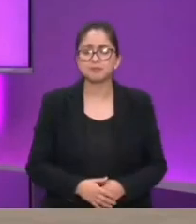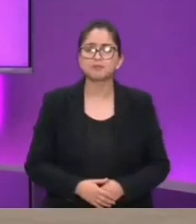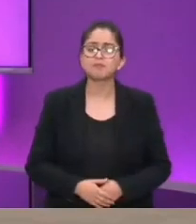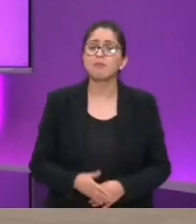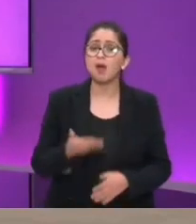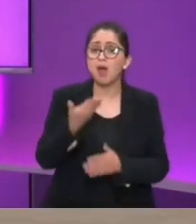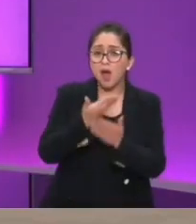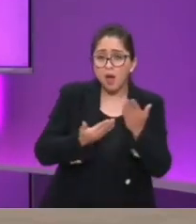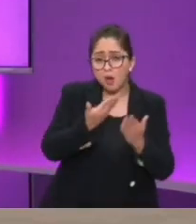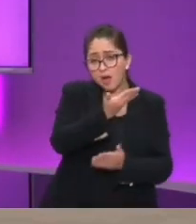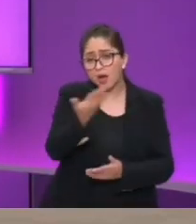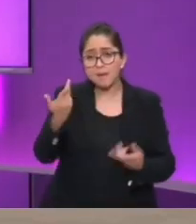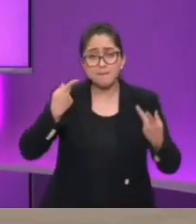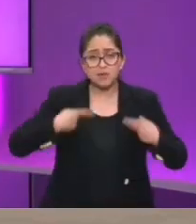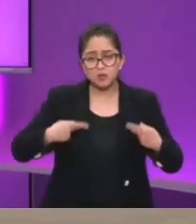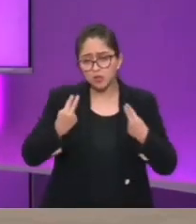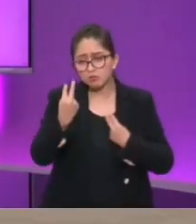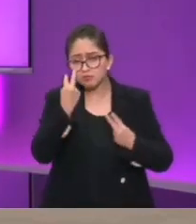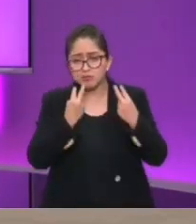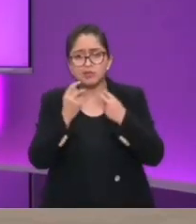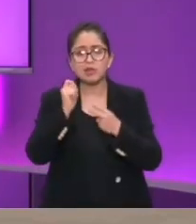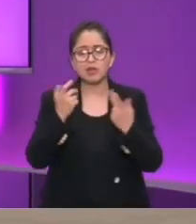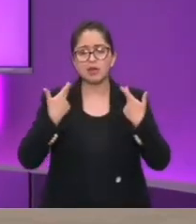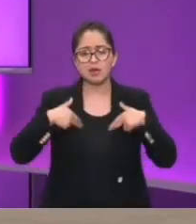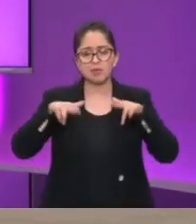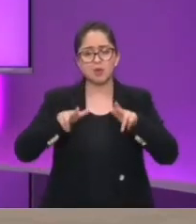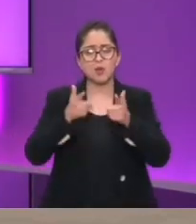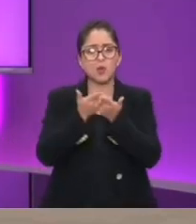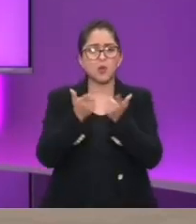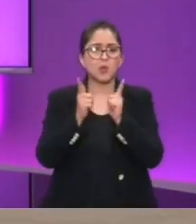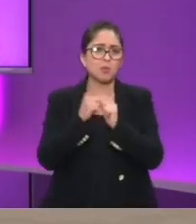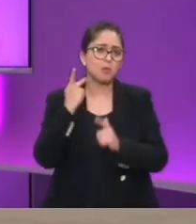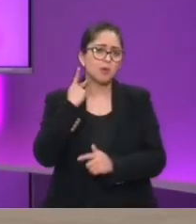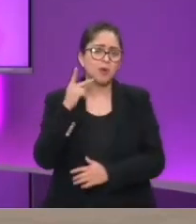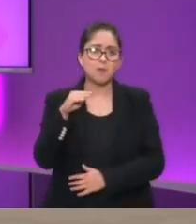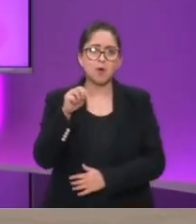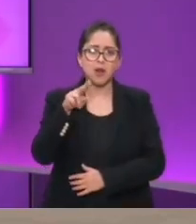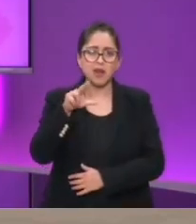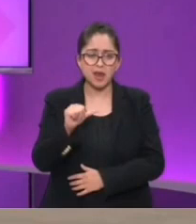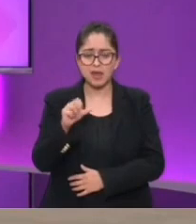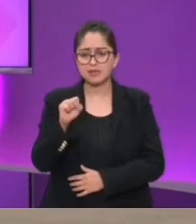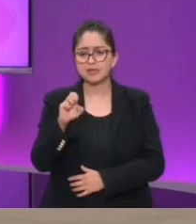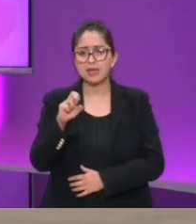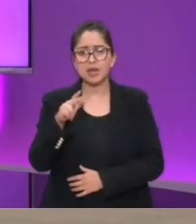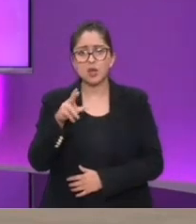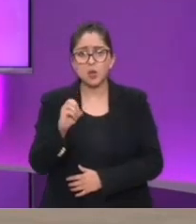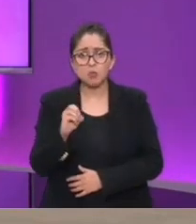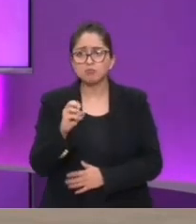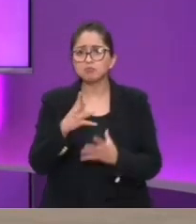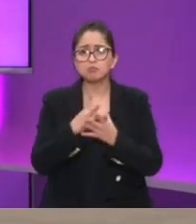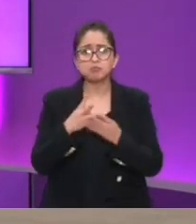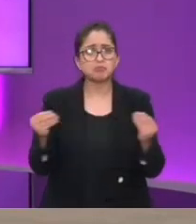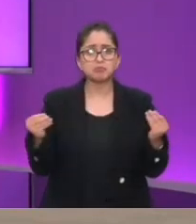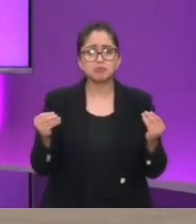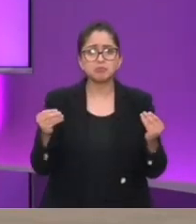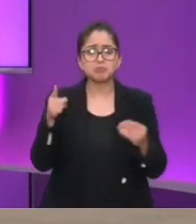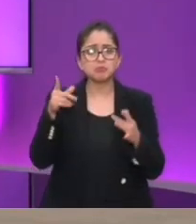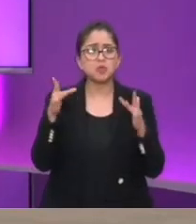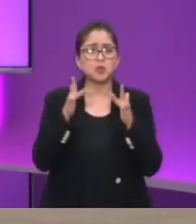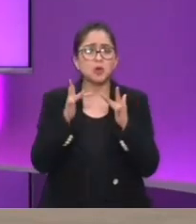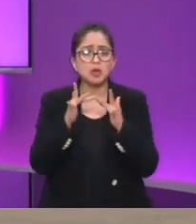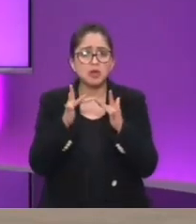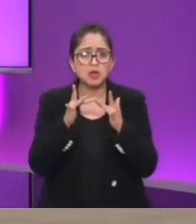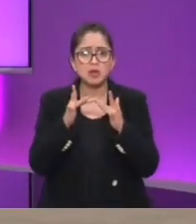nos ven por esta vía que el representante del partido Morena, Sergio Gutiérrez Luna, no está en este momento conectado.